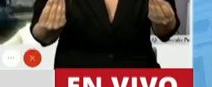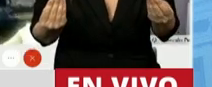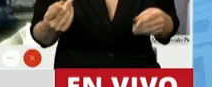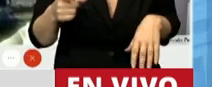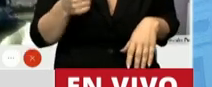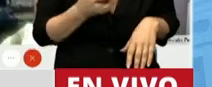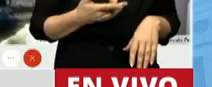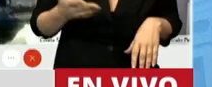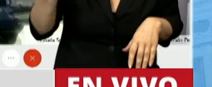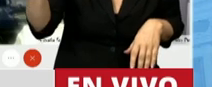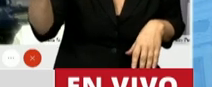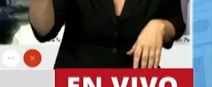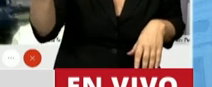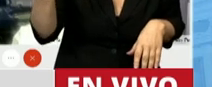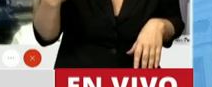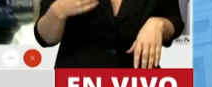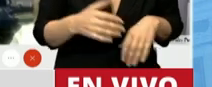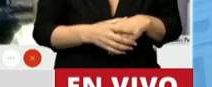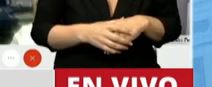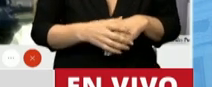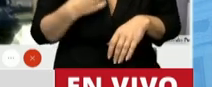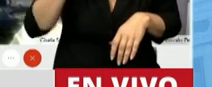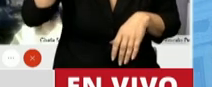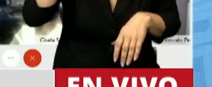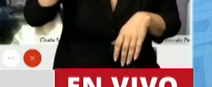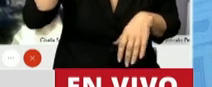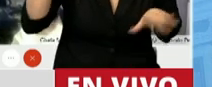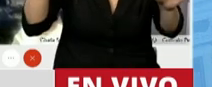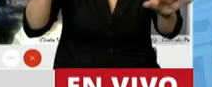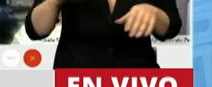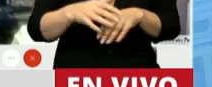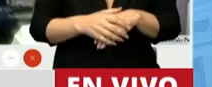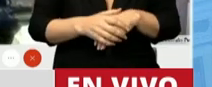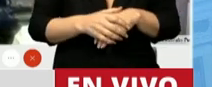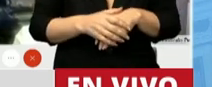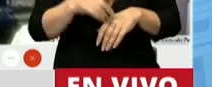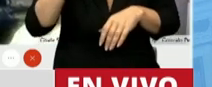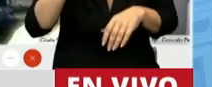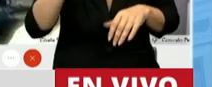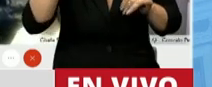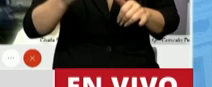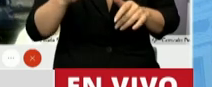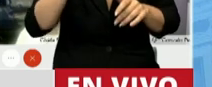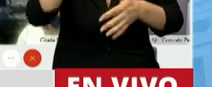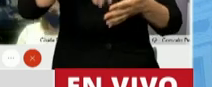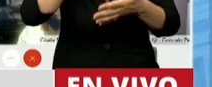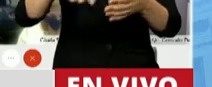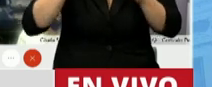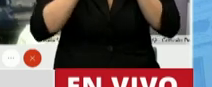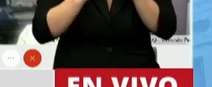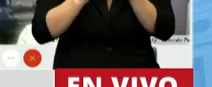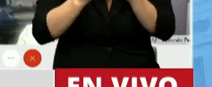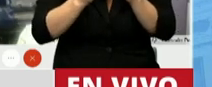Presidente, creo que uno de los más notorios puntos que tiene esta agenda del